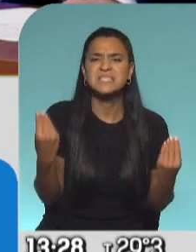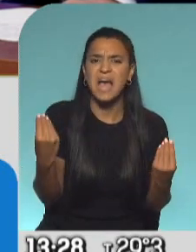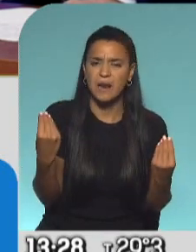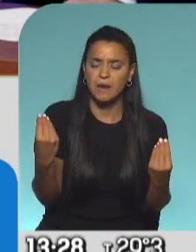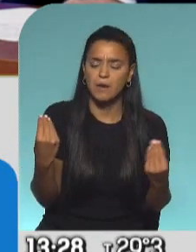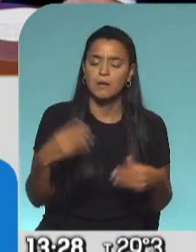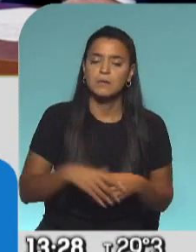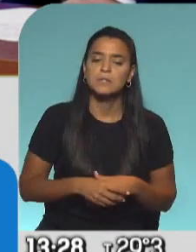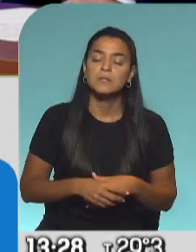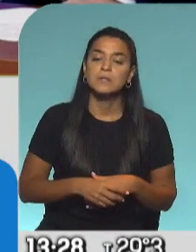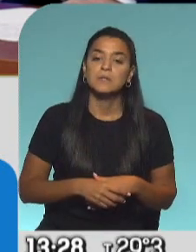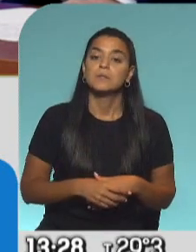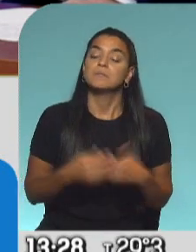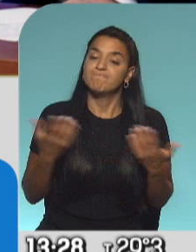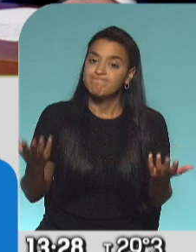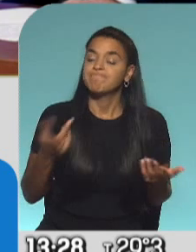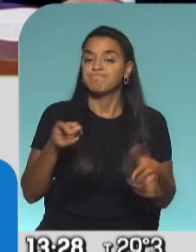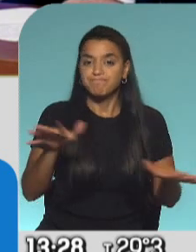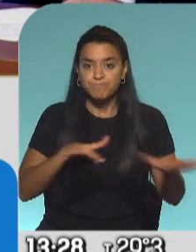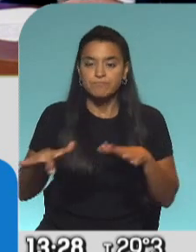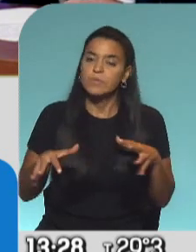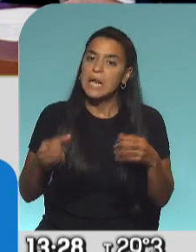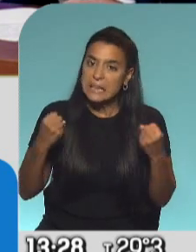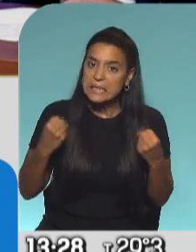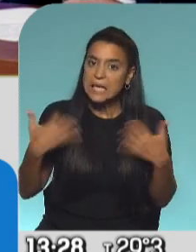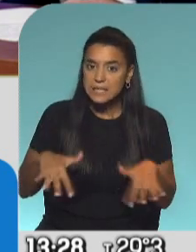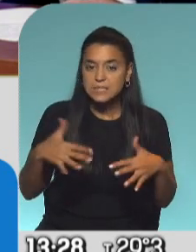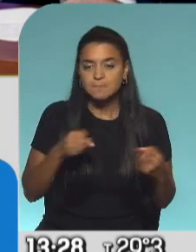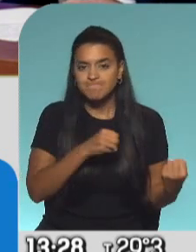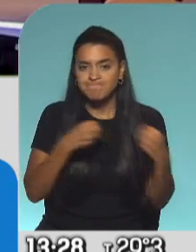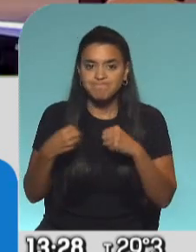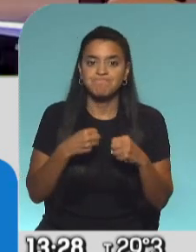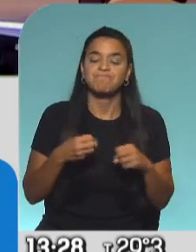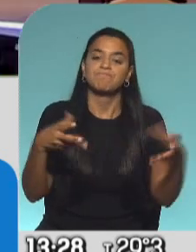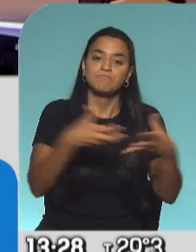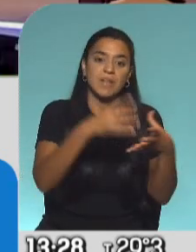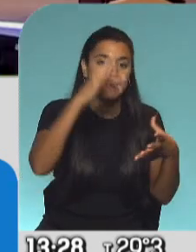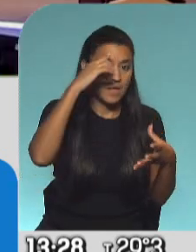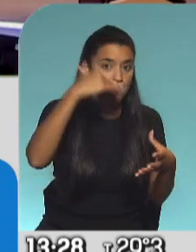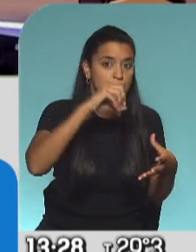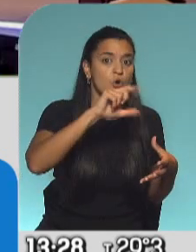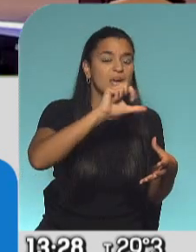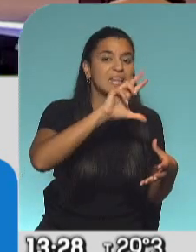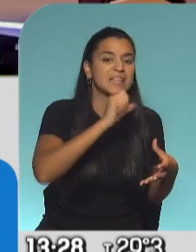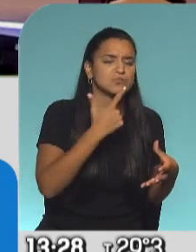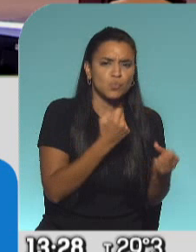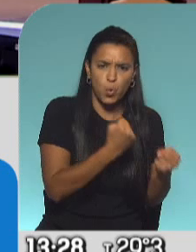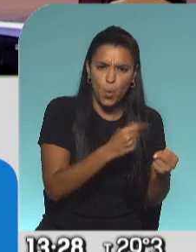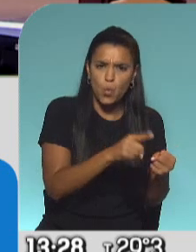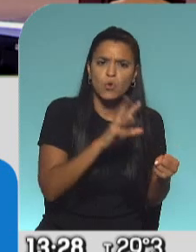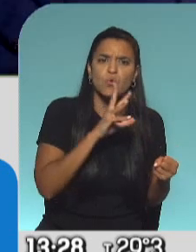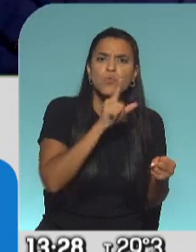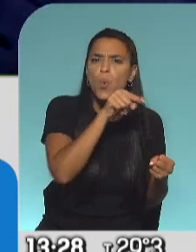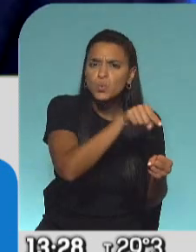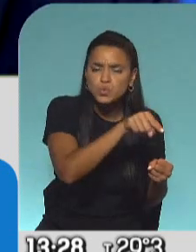cual, digamos que la situación es muy tensa. Los demócratas han planteado con mucha dureza el tema del Russian